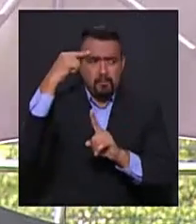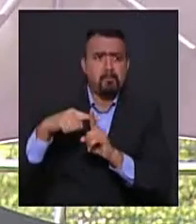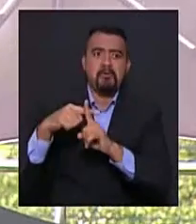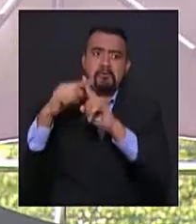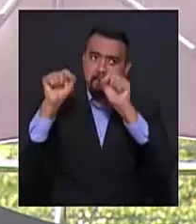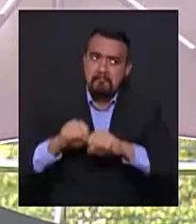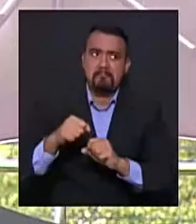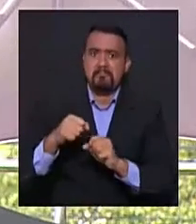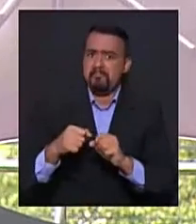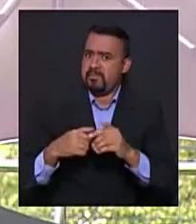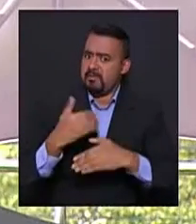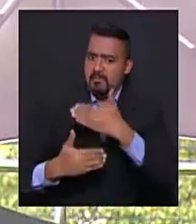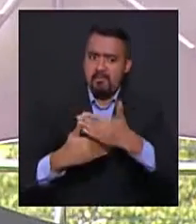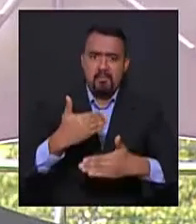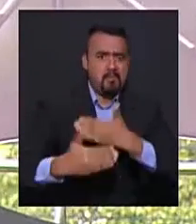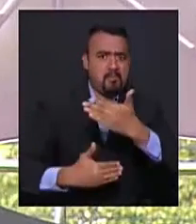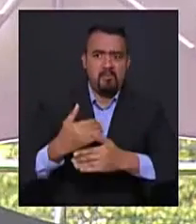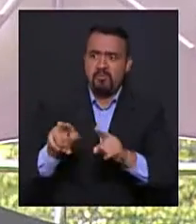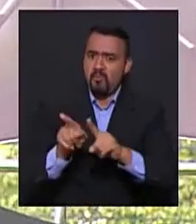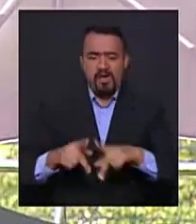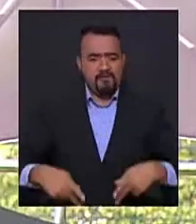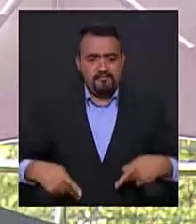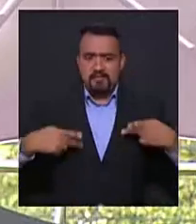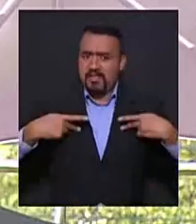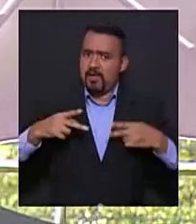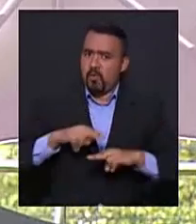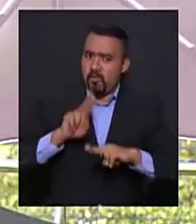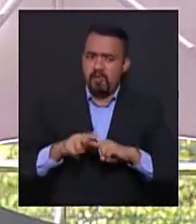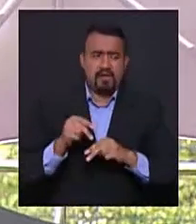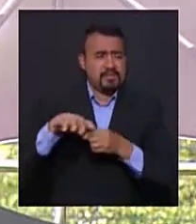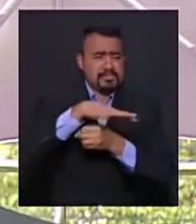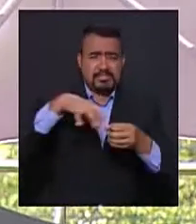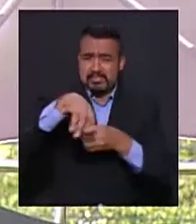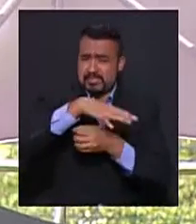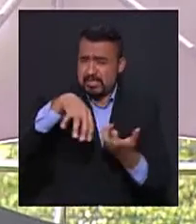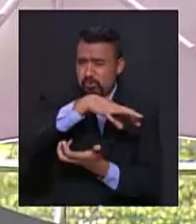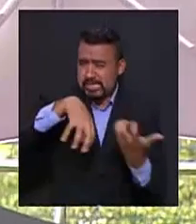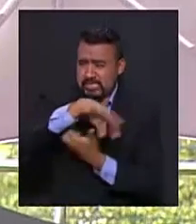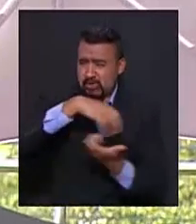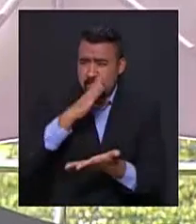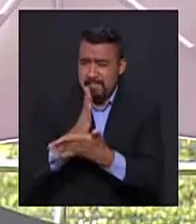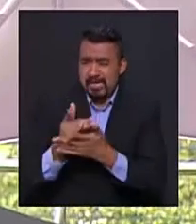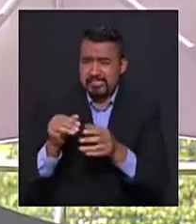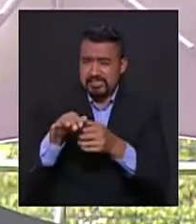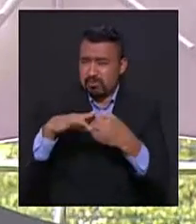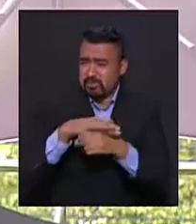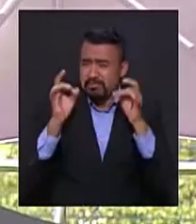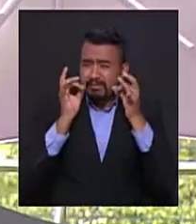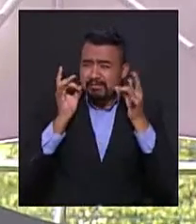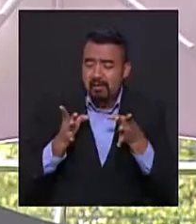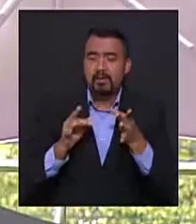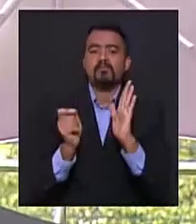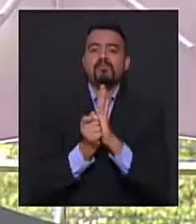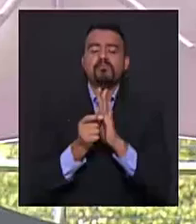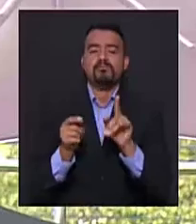adelante, tratando de vivir vidas corrientes en medio del caos absurdo. Los años más fuertes del